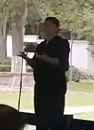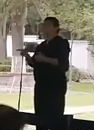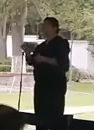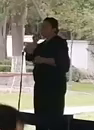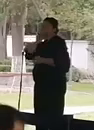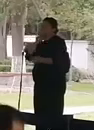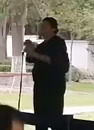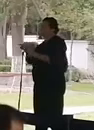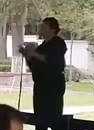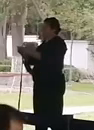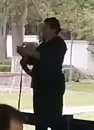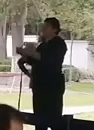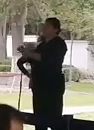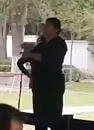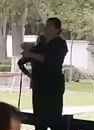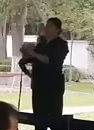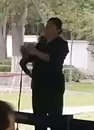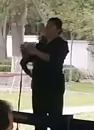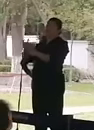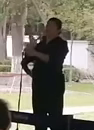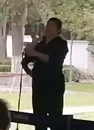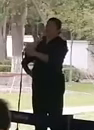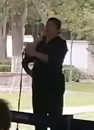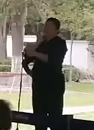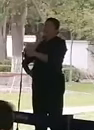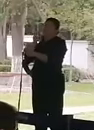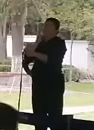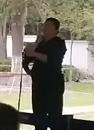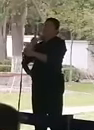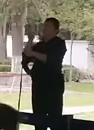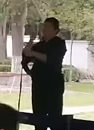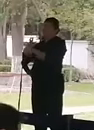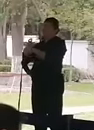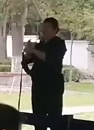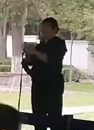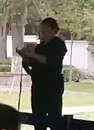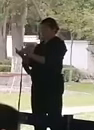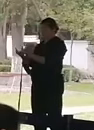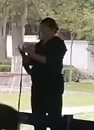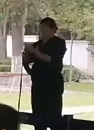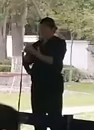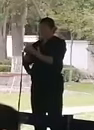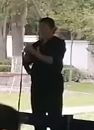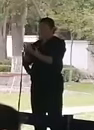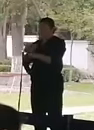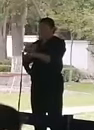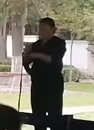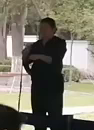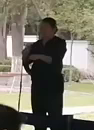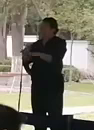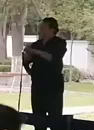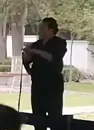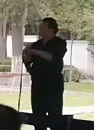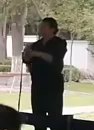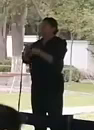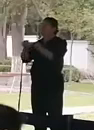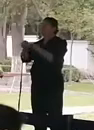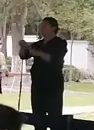y la Cámara de Diputados en los Estados Unidos, llevamos un trabajo. Y aunque dicen muchos que no se puede